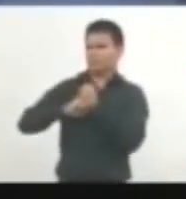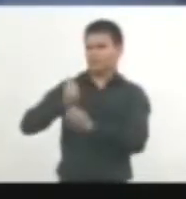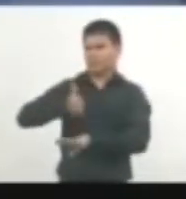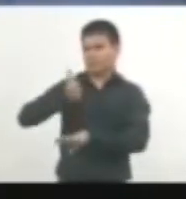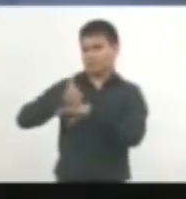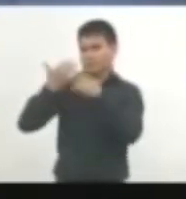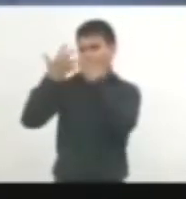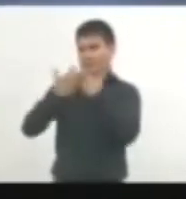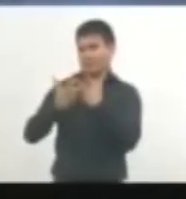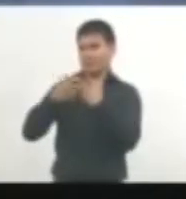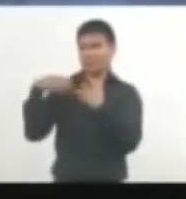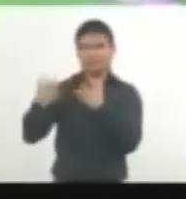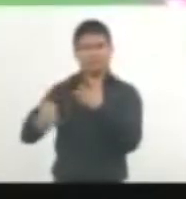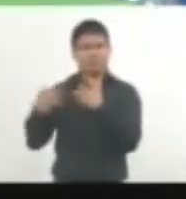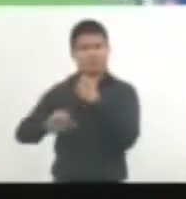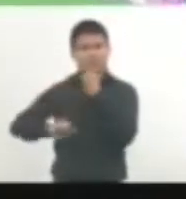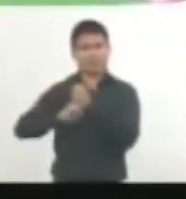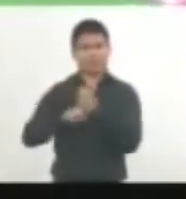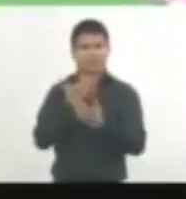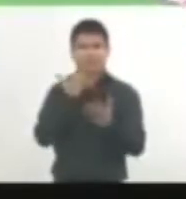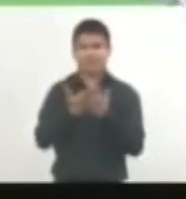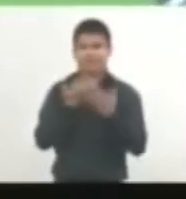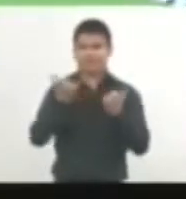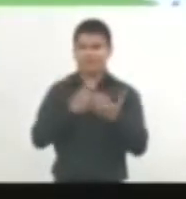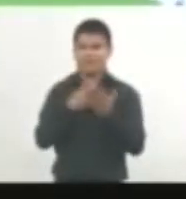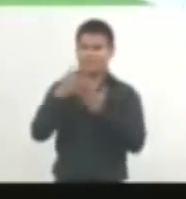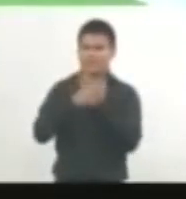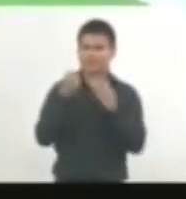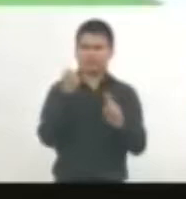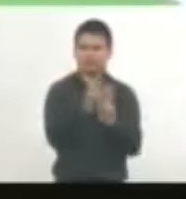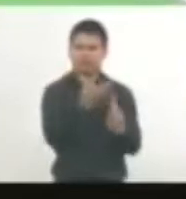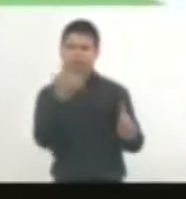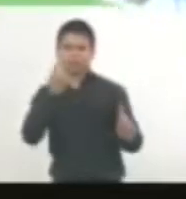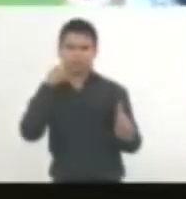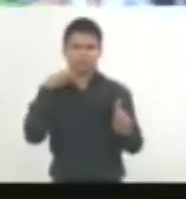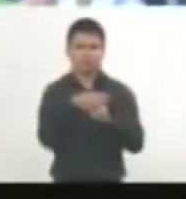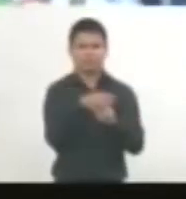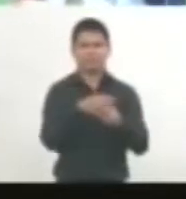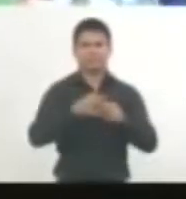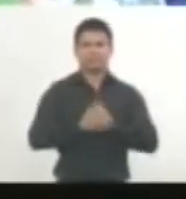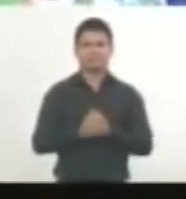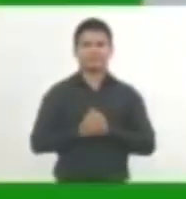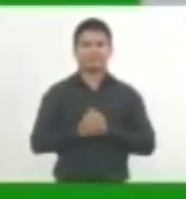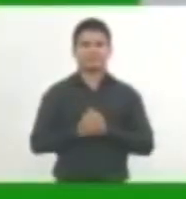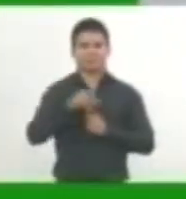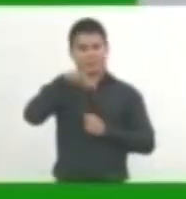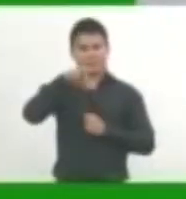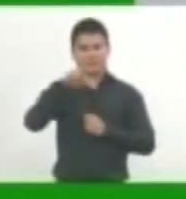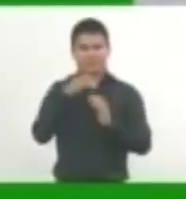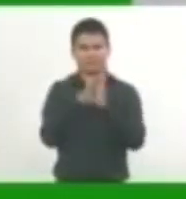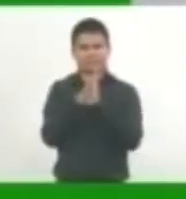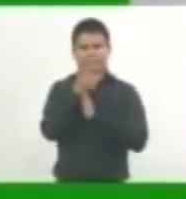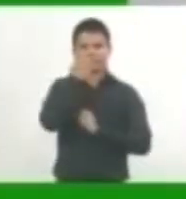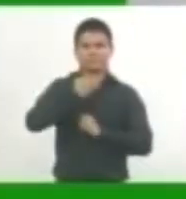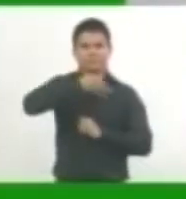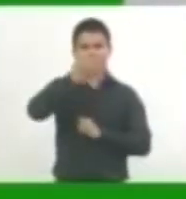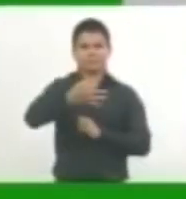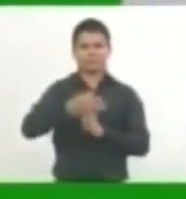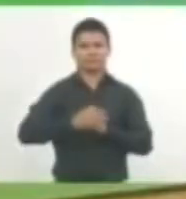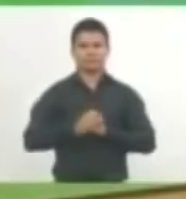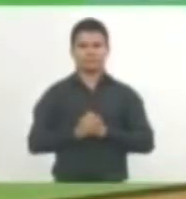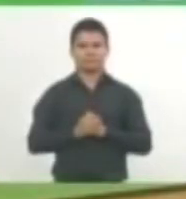apoyo incondicional que les han brindado, pues es un proyecto que impacta positivamente en la sociedad. Pilar Bustamante, Las Noticias, un compromiso con la